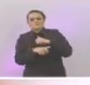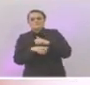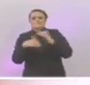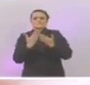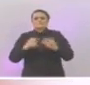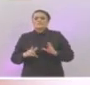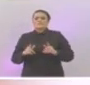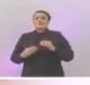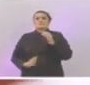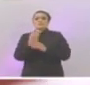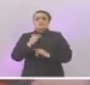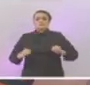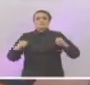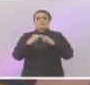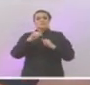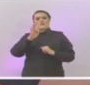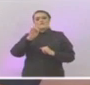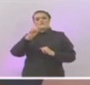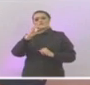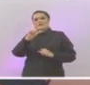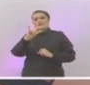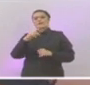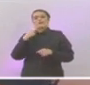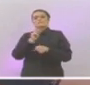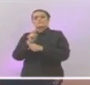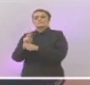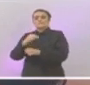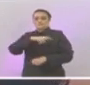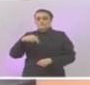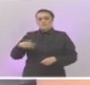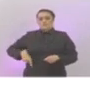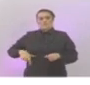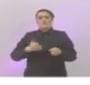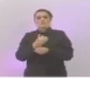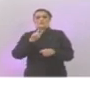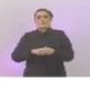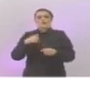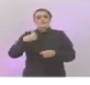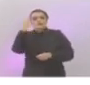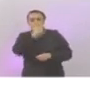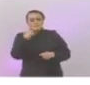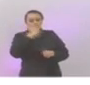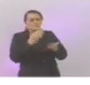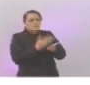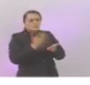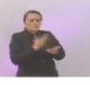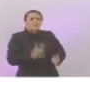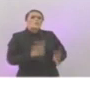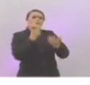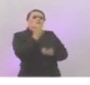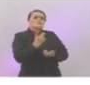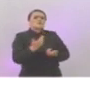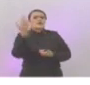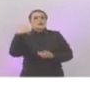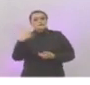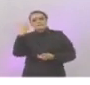la fiscalía correspondiente. Somos el gobierno estatal más auditado en la historia, ya que el monto